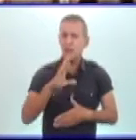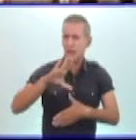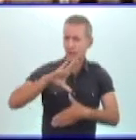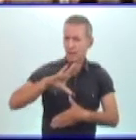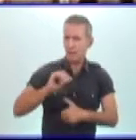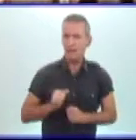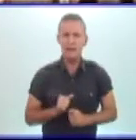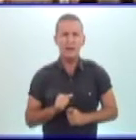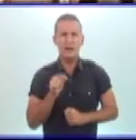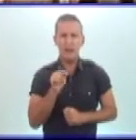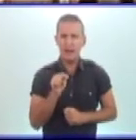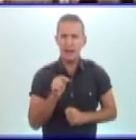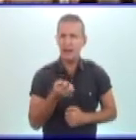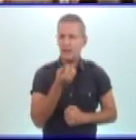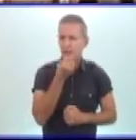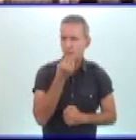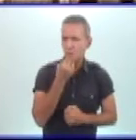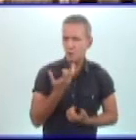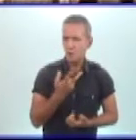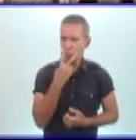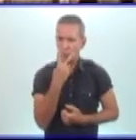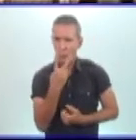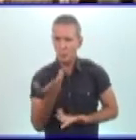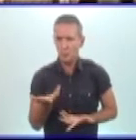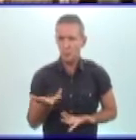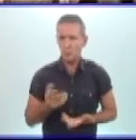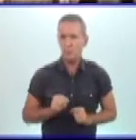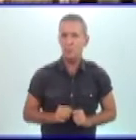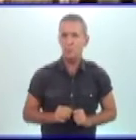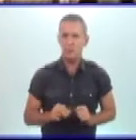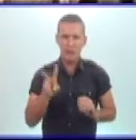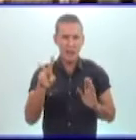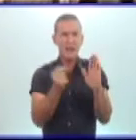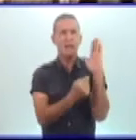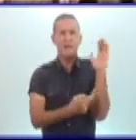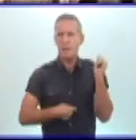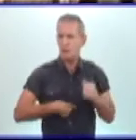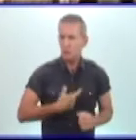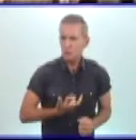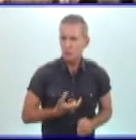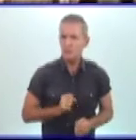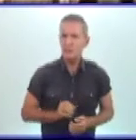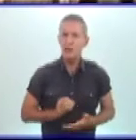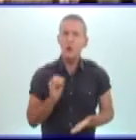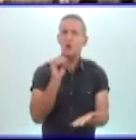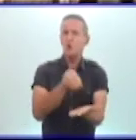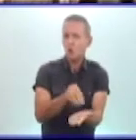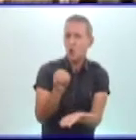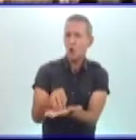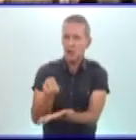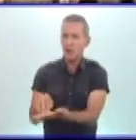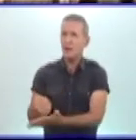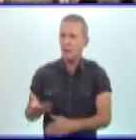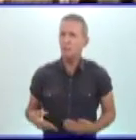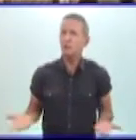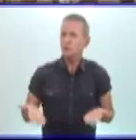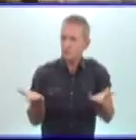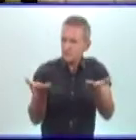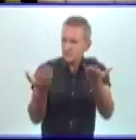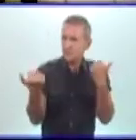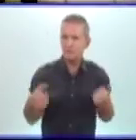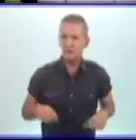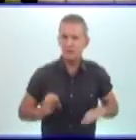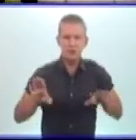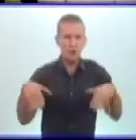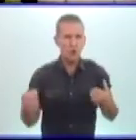inca, y pudimos de alguna manera apreciar el gran valor cultural, los aportes que también desarrollaron, como